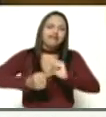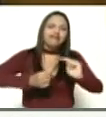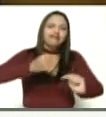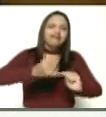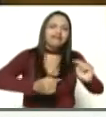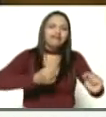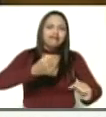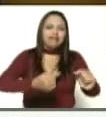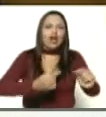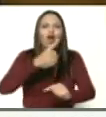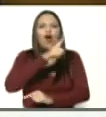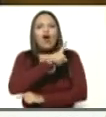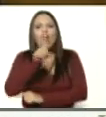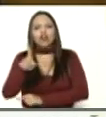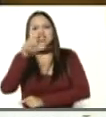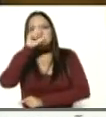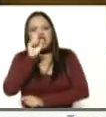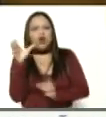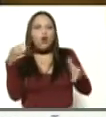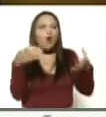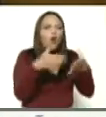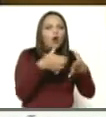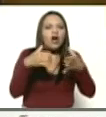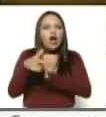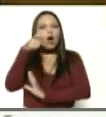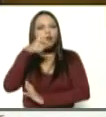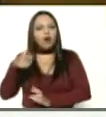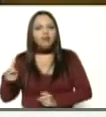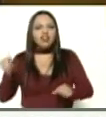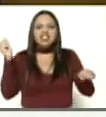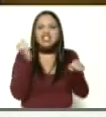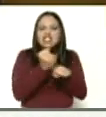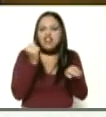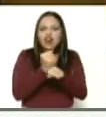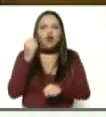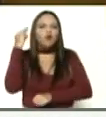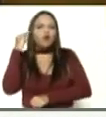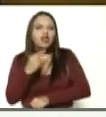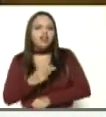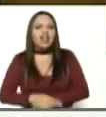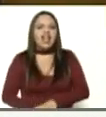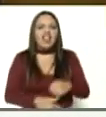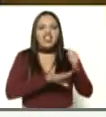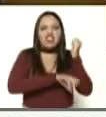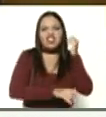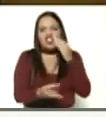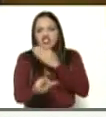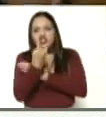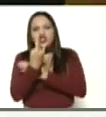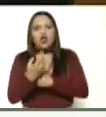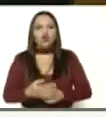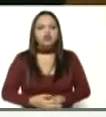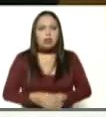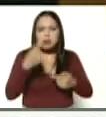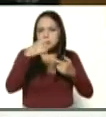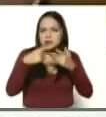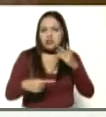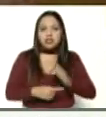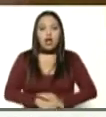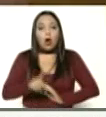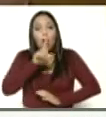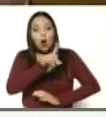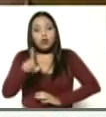11 años de organización del pueblo, del trabajo de Bolívar, de traiciones, de cosas. Pasaron 11 años